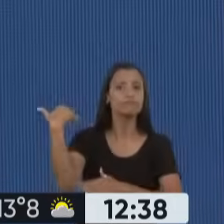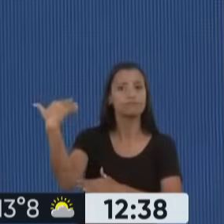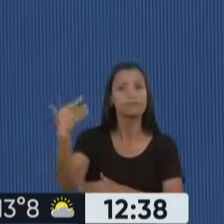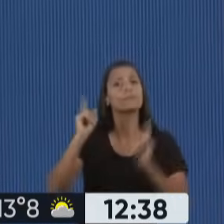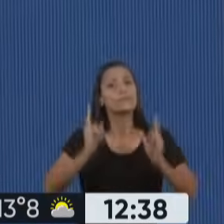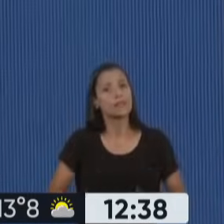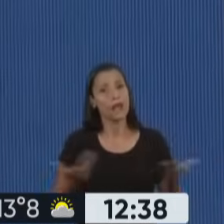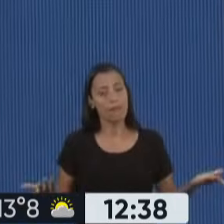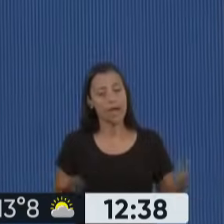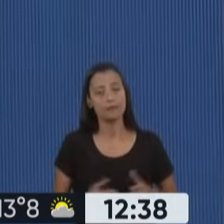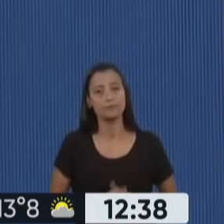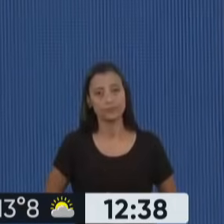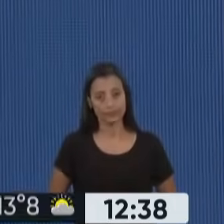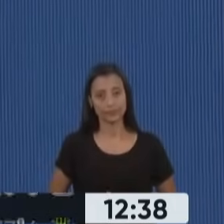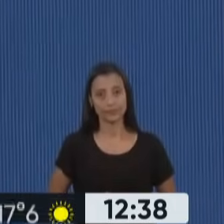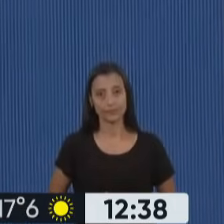Y